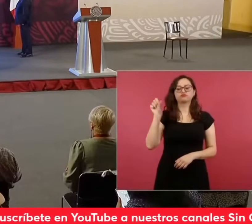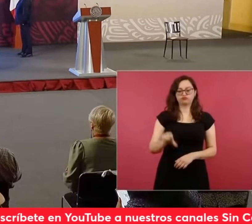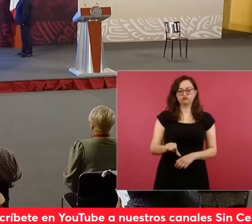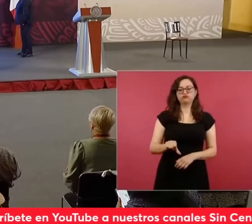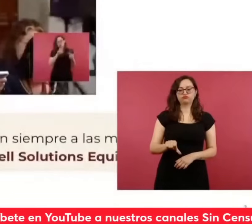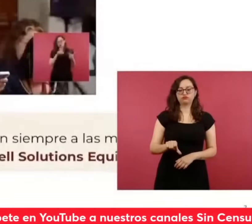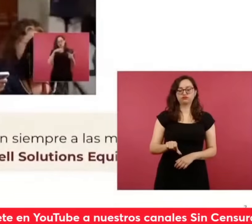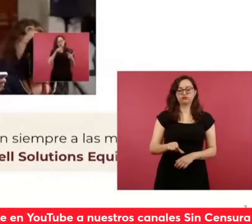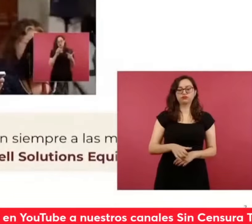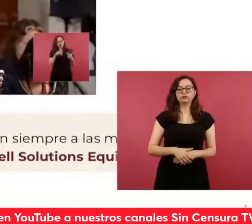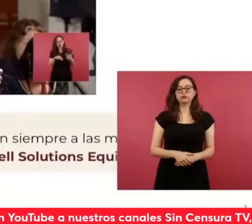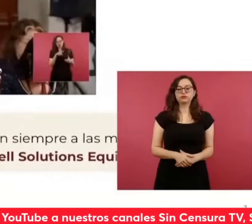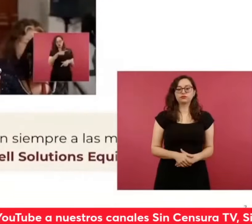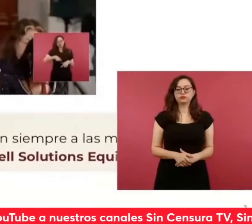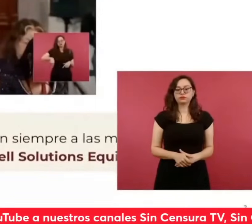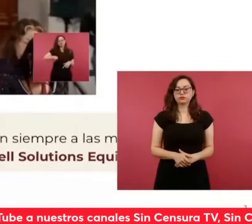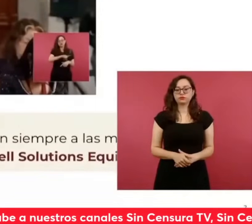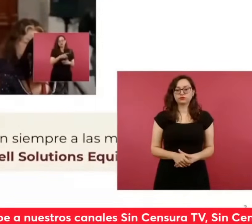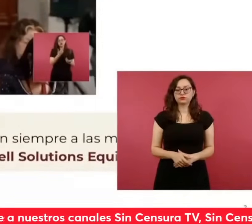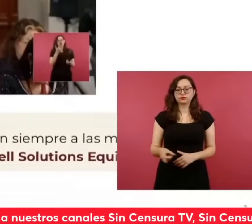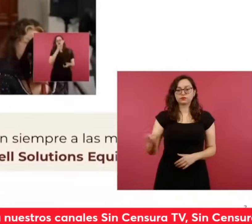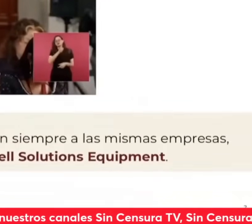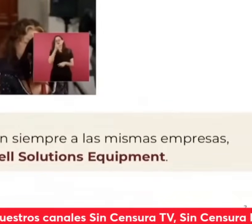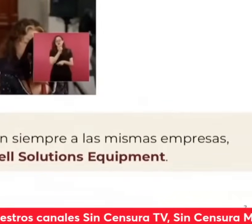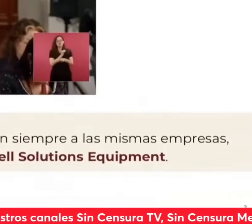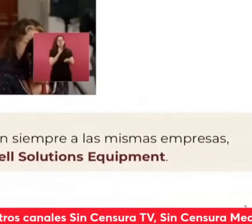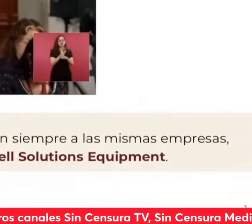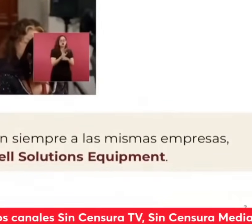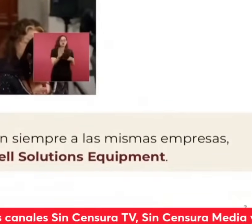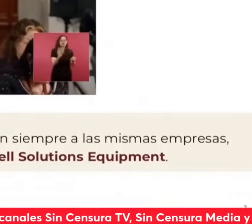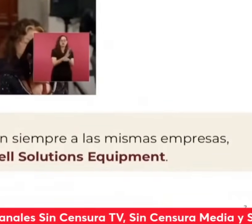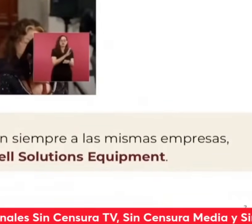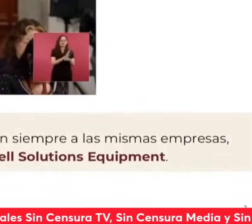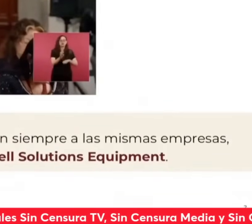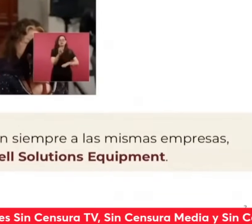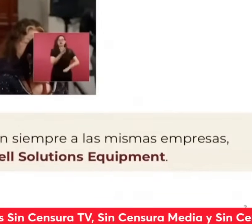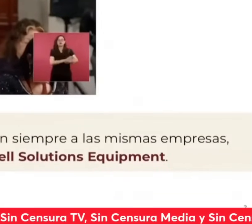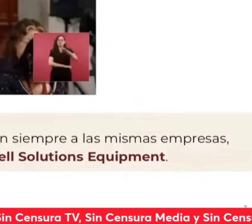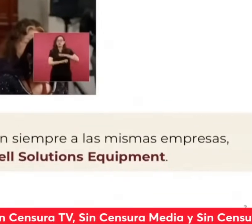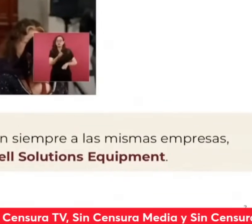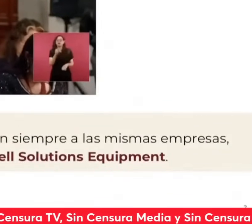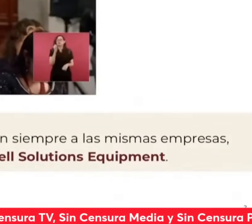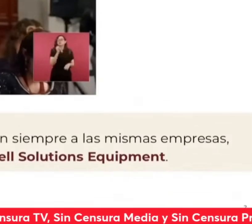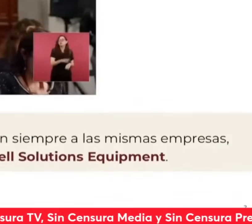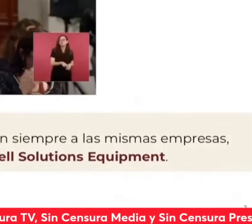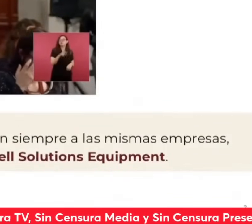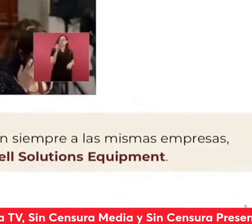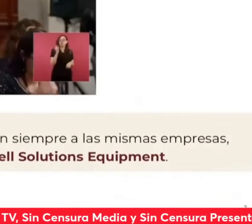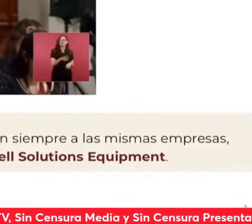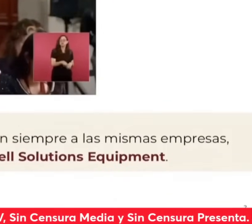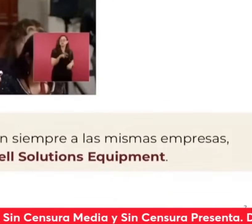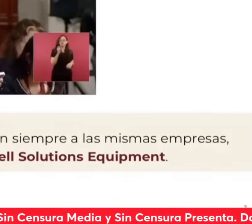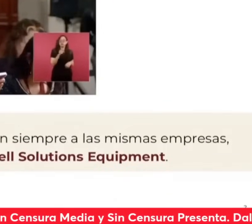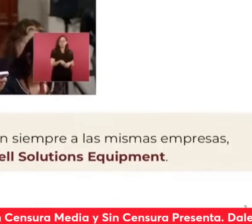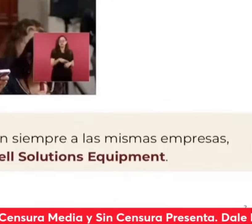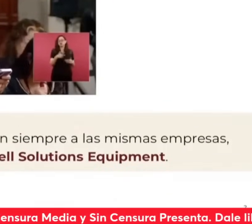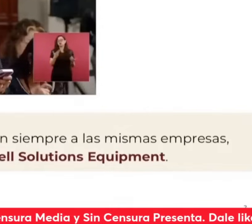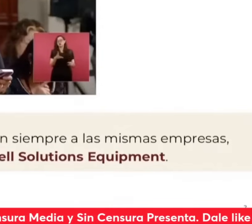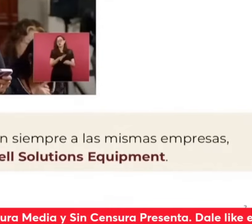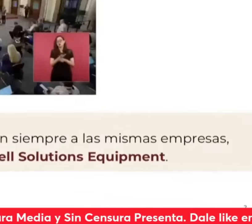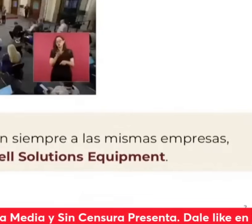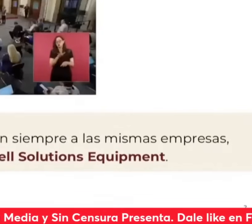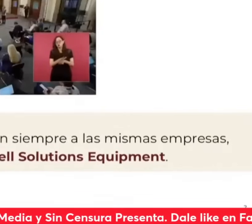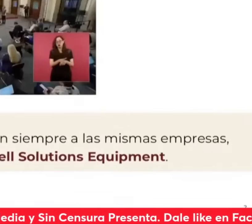Benefician a las empresas, entre algunas de estas empresas que siempre son las mismas beneficiadas, son High Performance